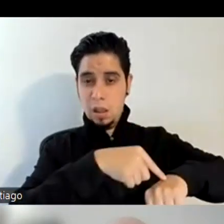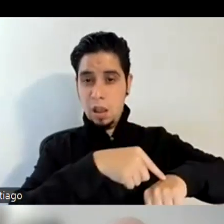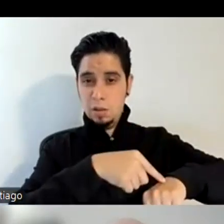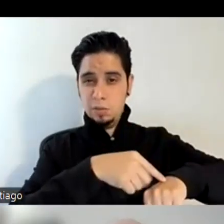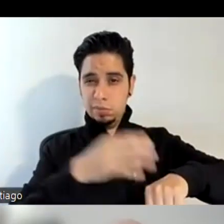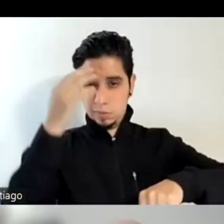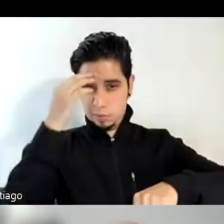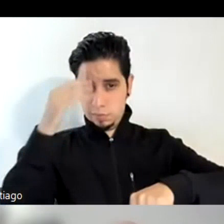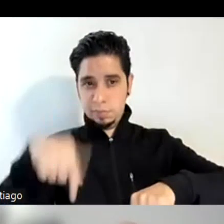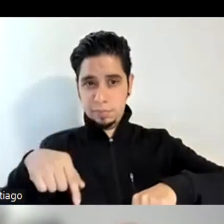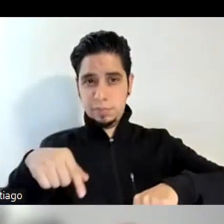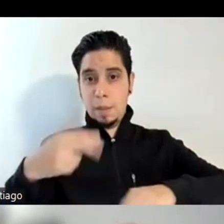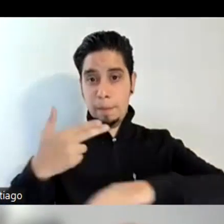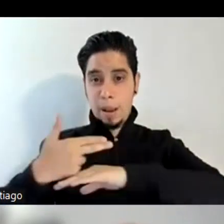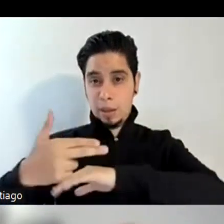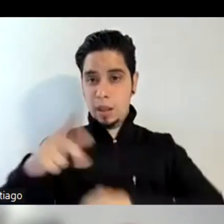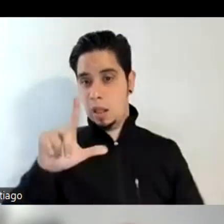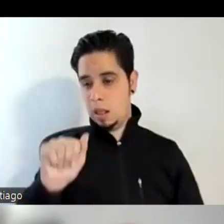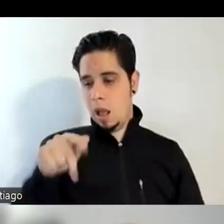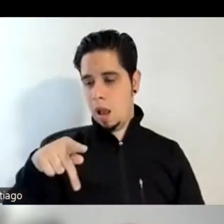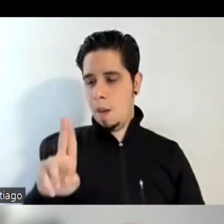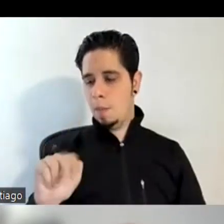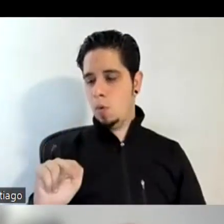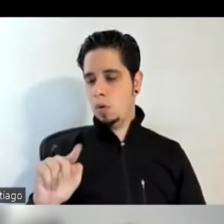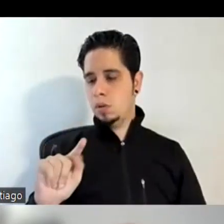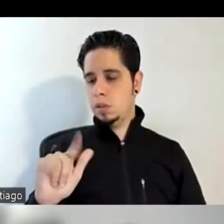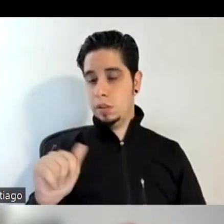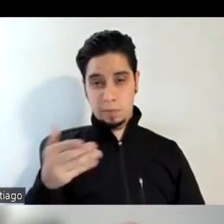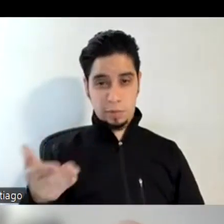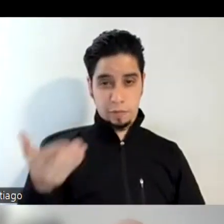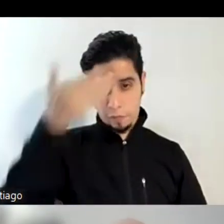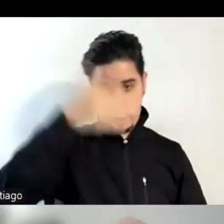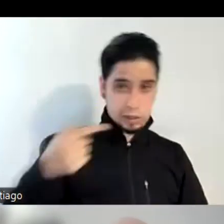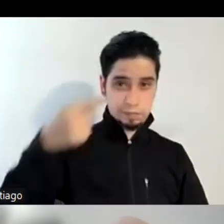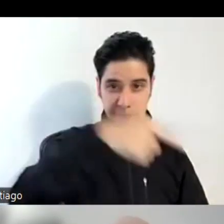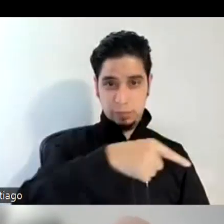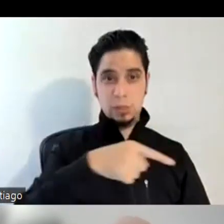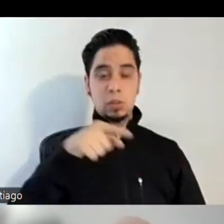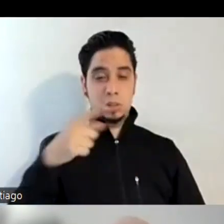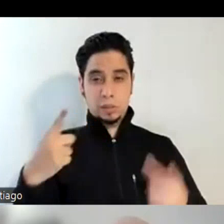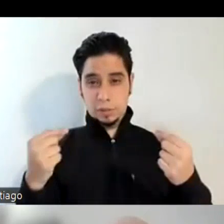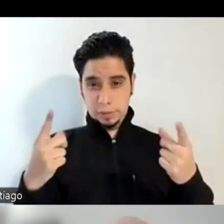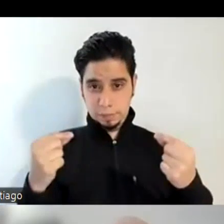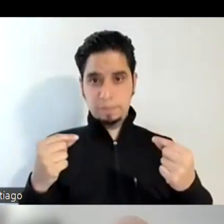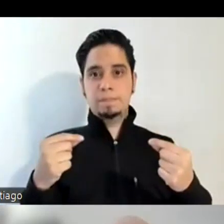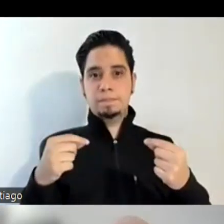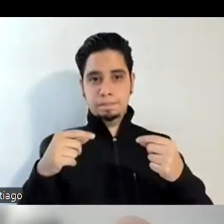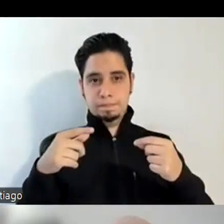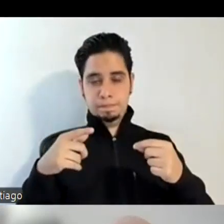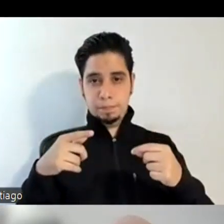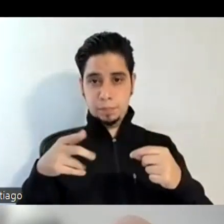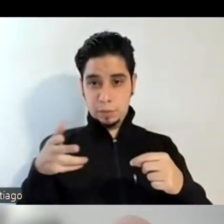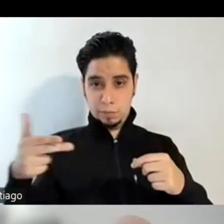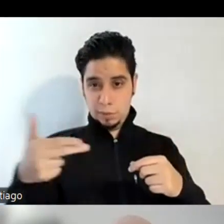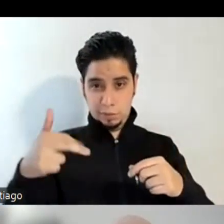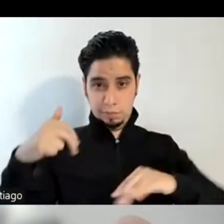lado del estacionamiento La Puntilla, ahí en el viejo San Juan. Ya les dije, van, llegan, punto, se estacionan allí en La